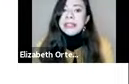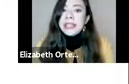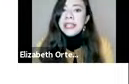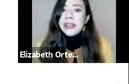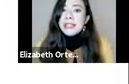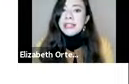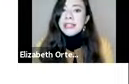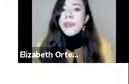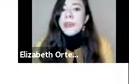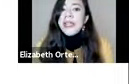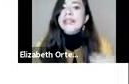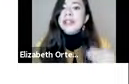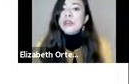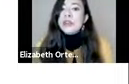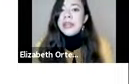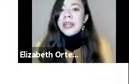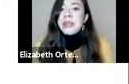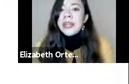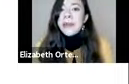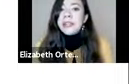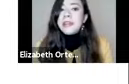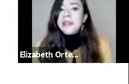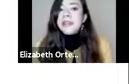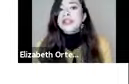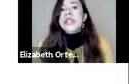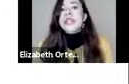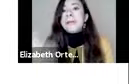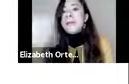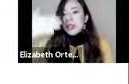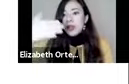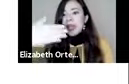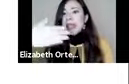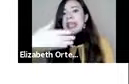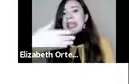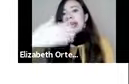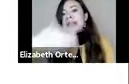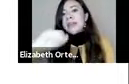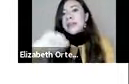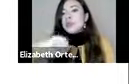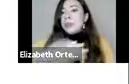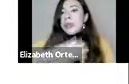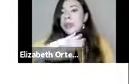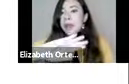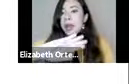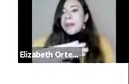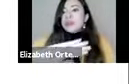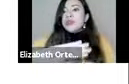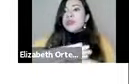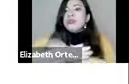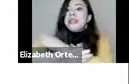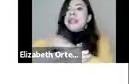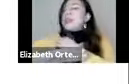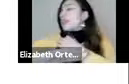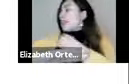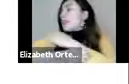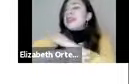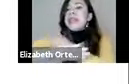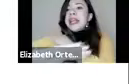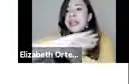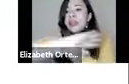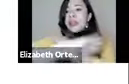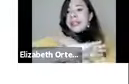la técnica de rastreo puede irse combinada con la parte de protección de la mano y el antebrazo superior, pero es muy importante que